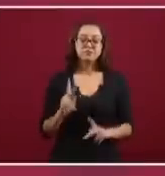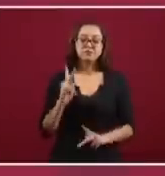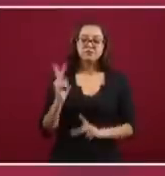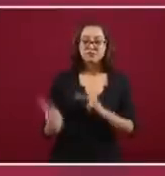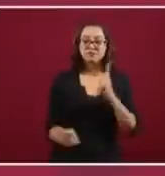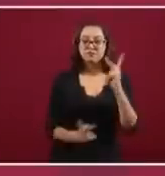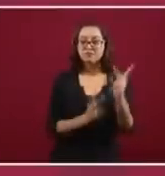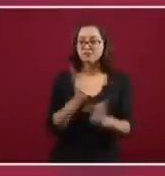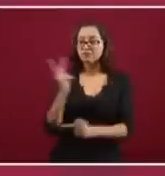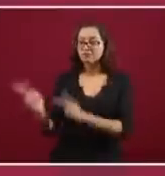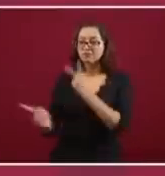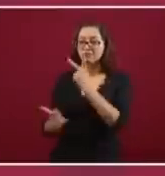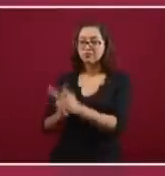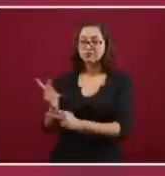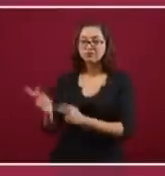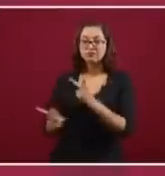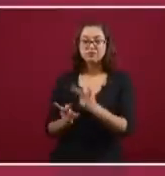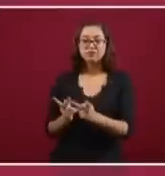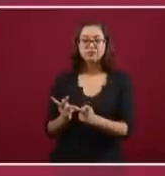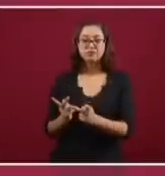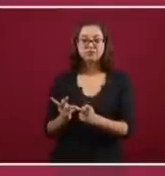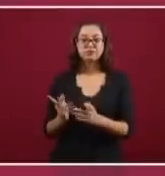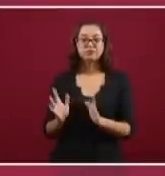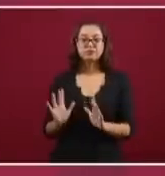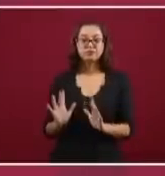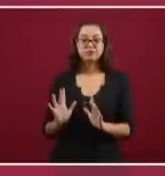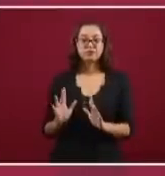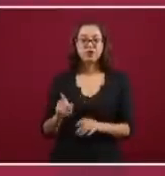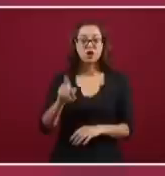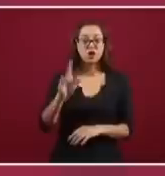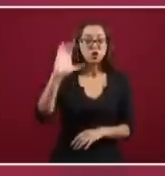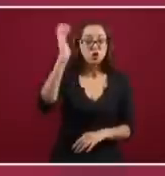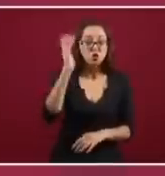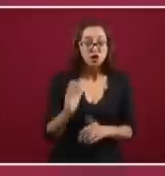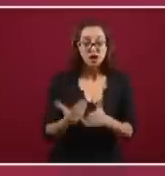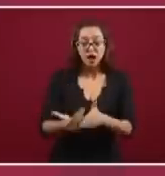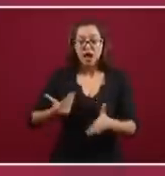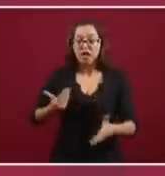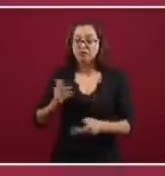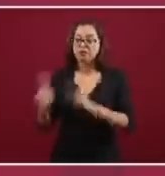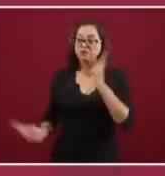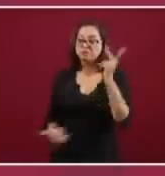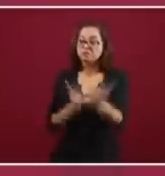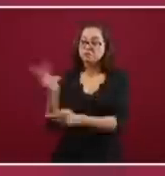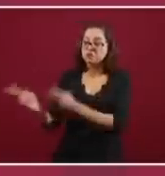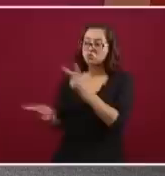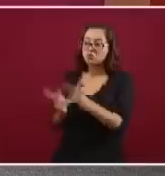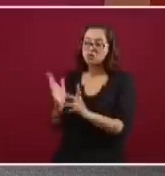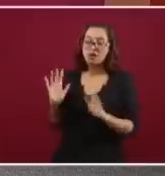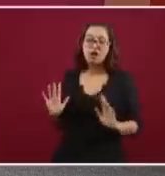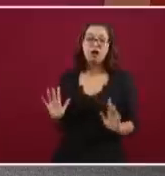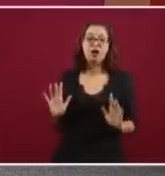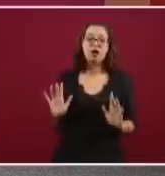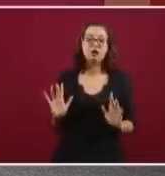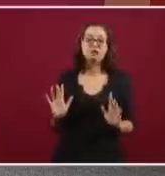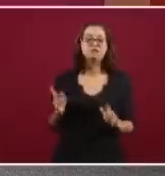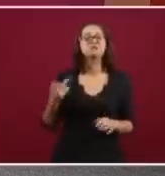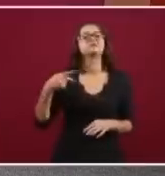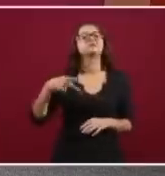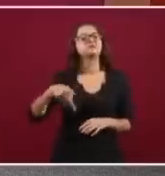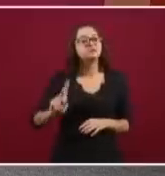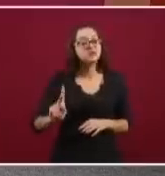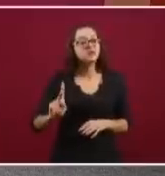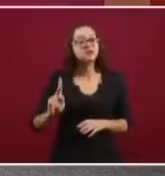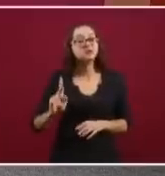se hizo, se levantó antes de lo de Culiacán. Yo les diría que aún con lo